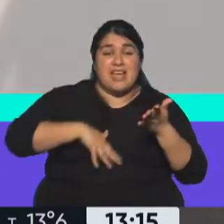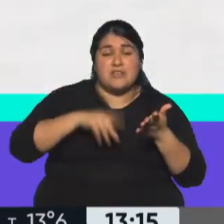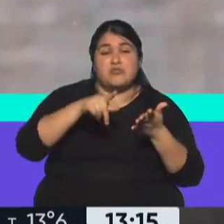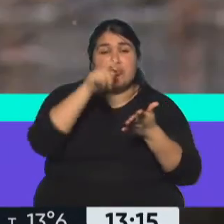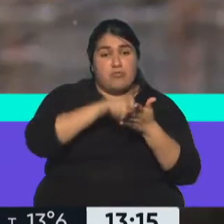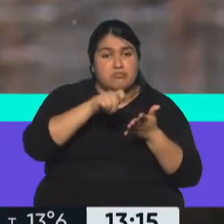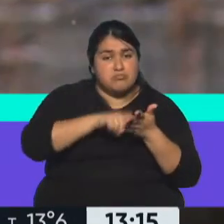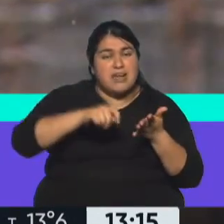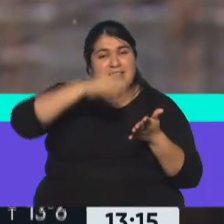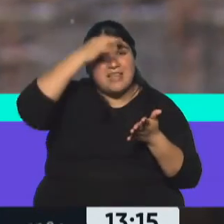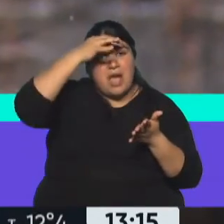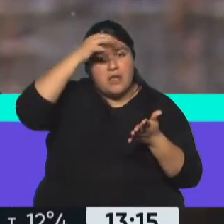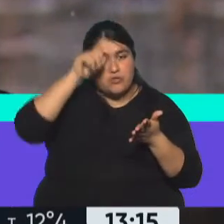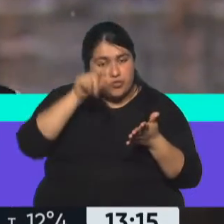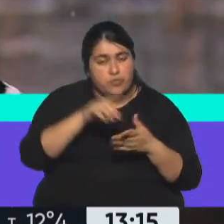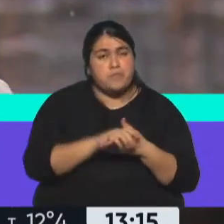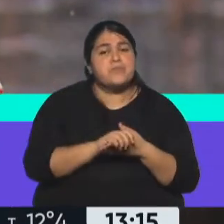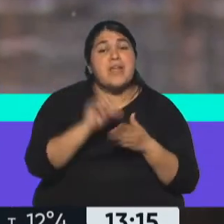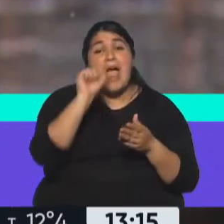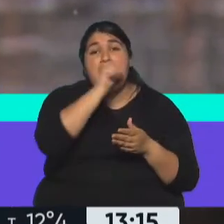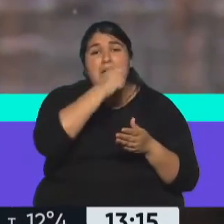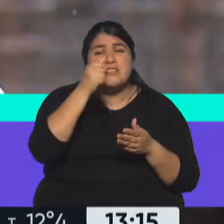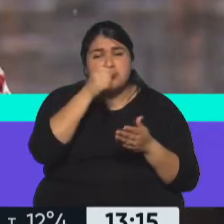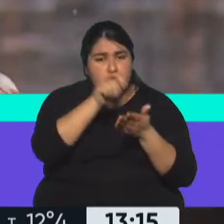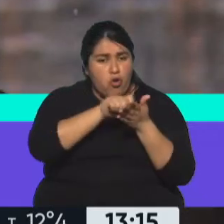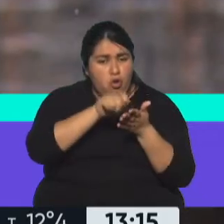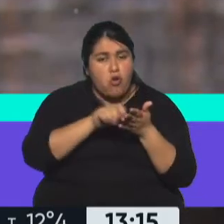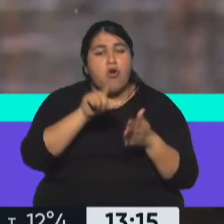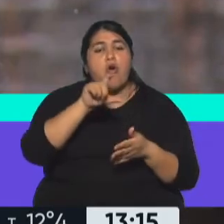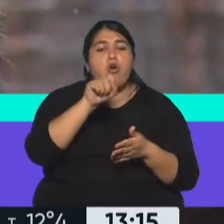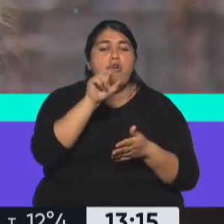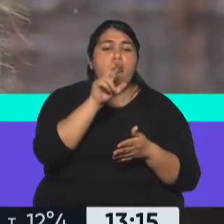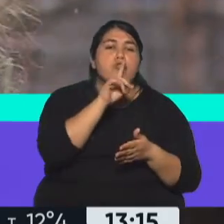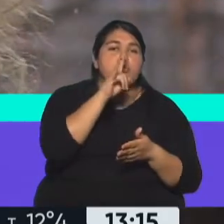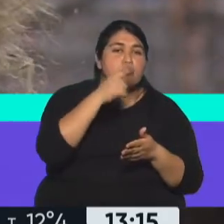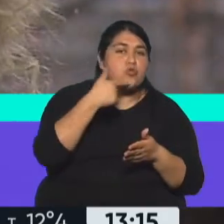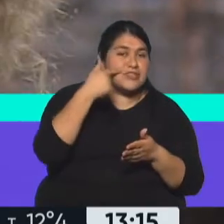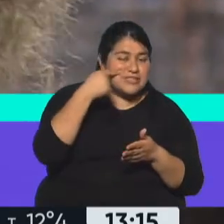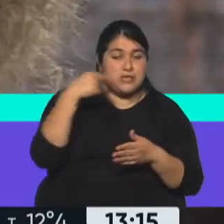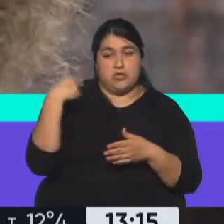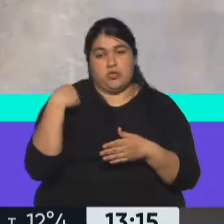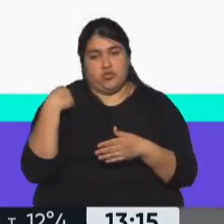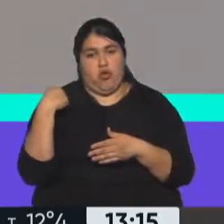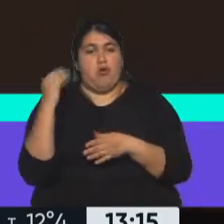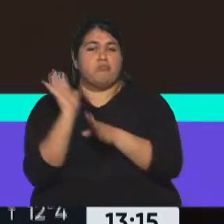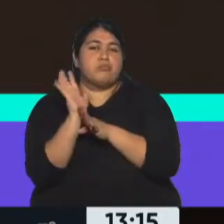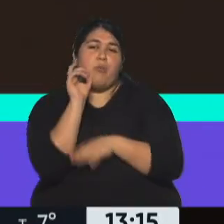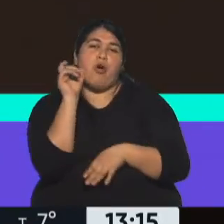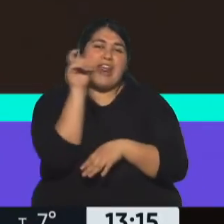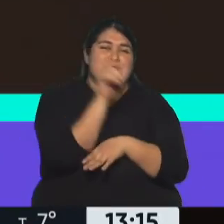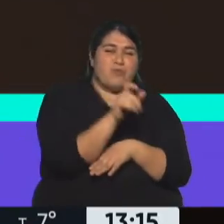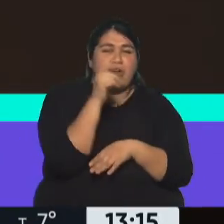Lourdes Invierno. Las canciones son canciones de Contursi y canciones mías en respuesta a las canciones